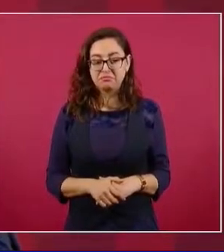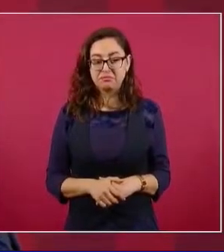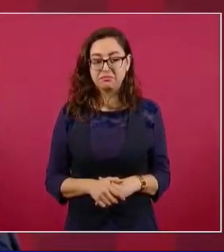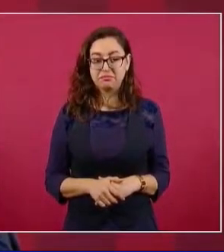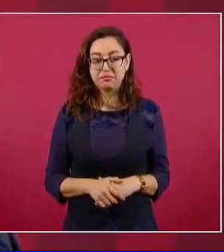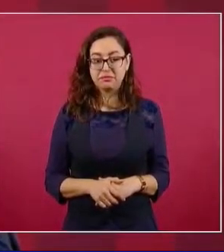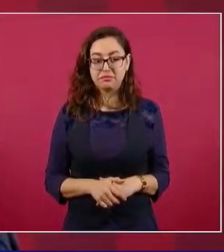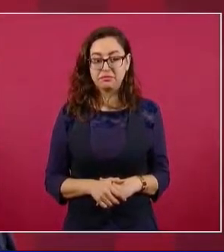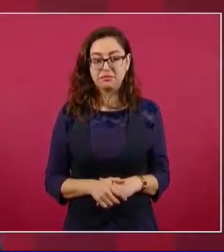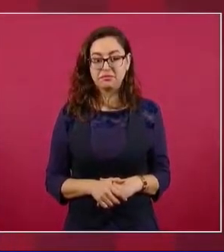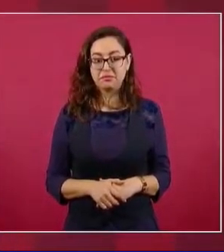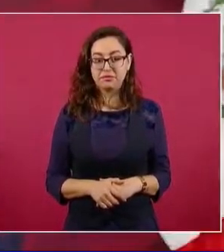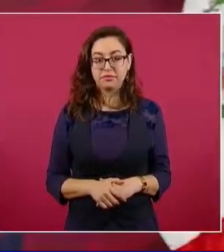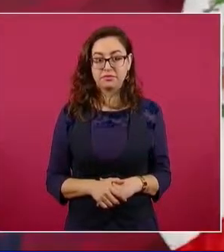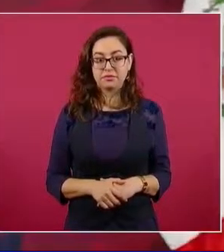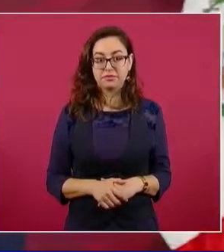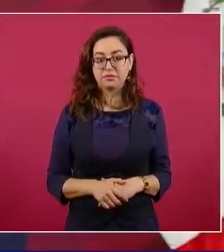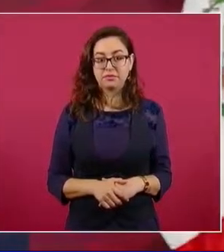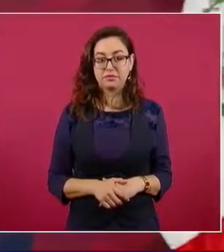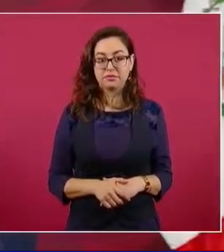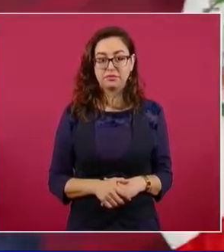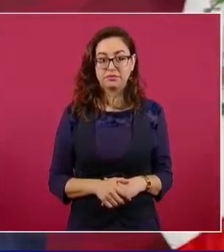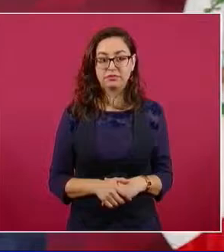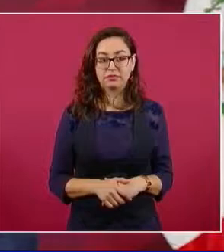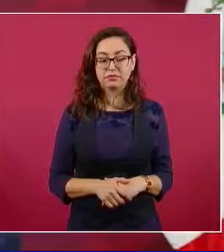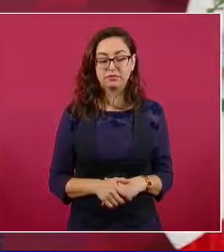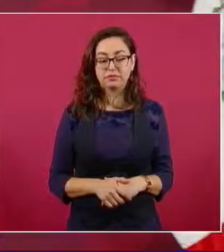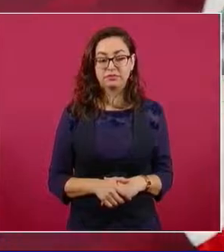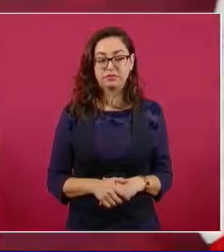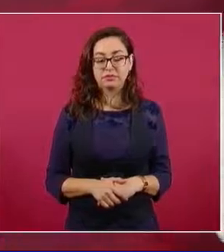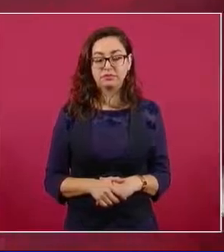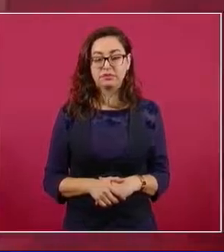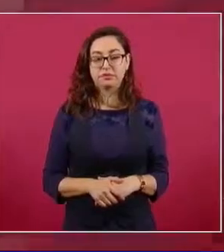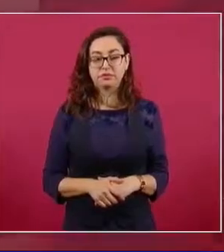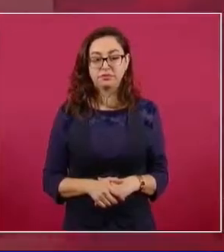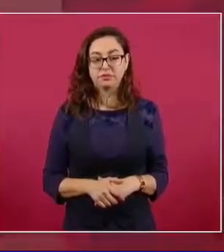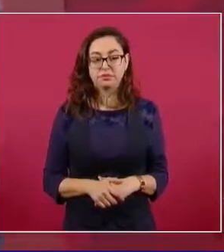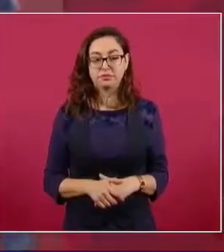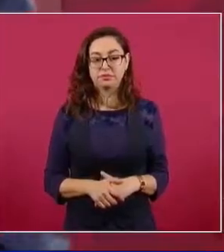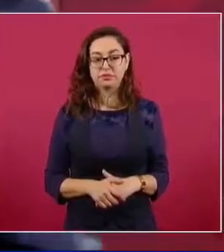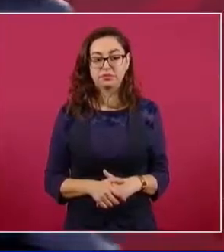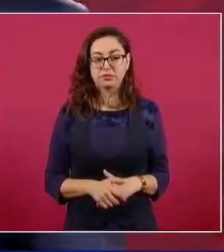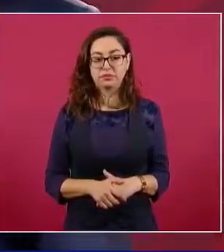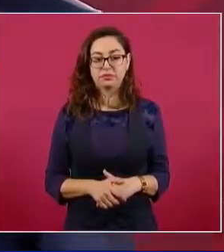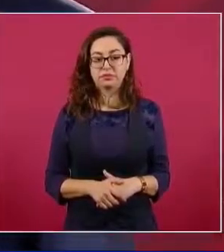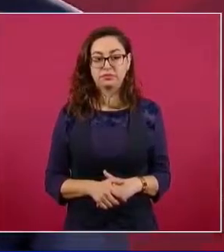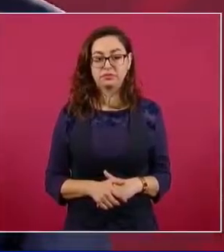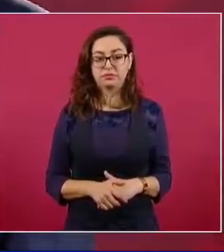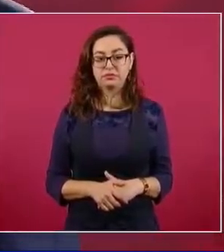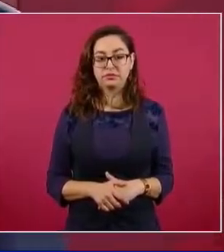del cuñado